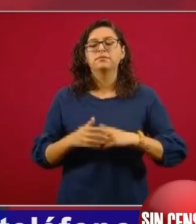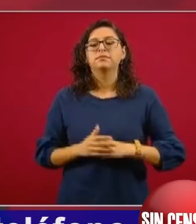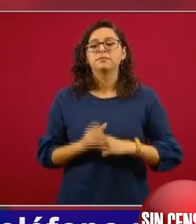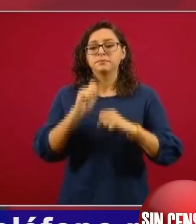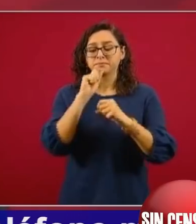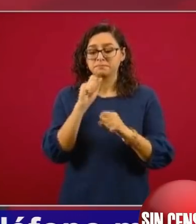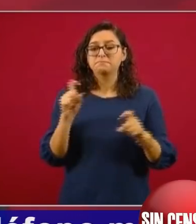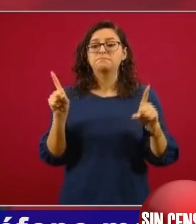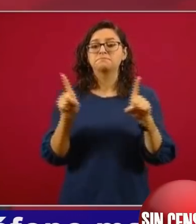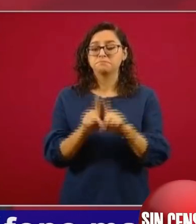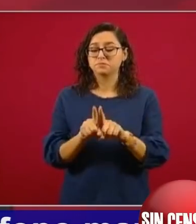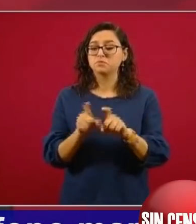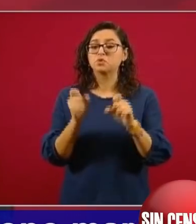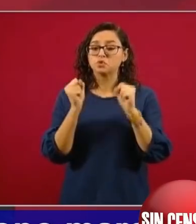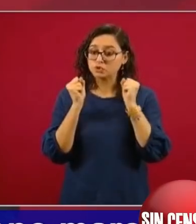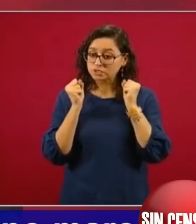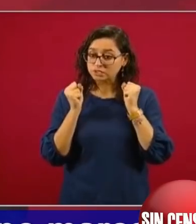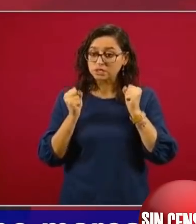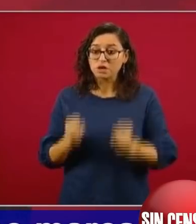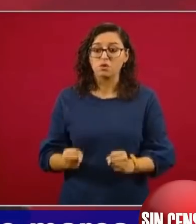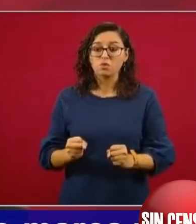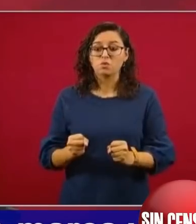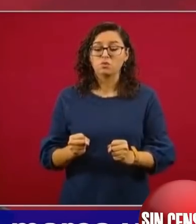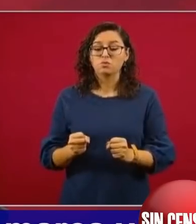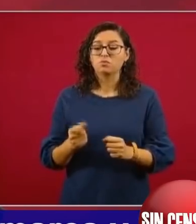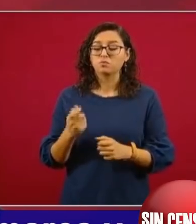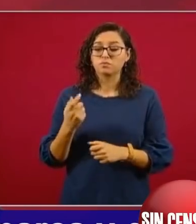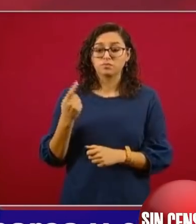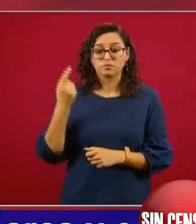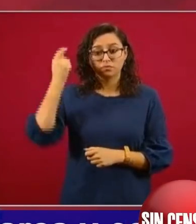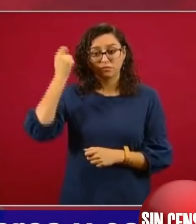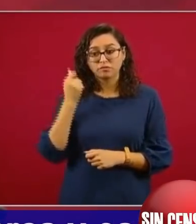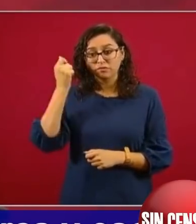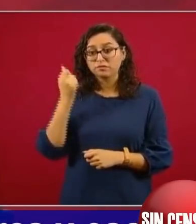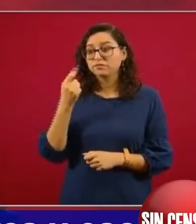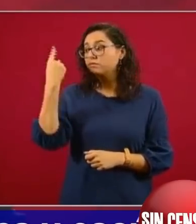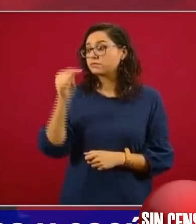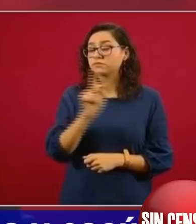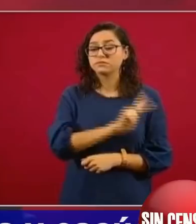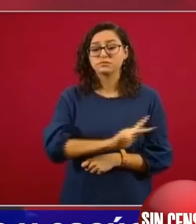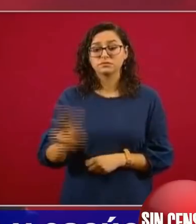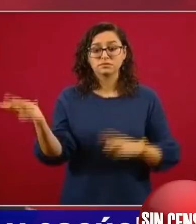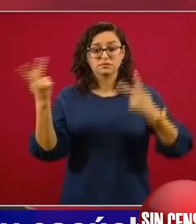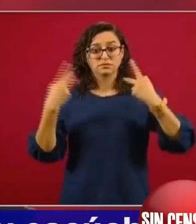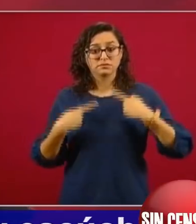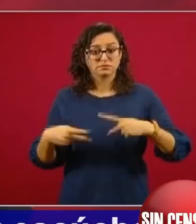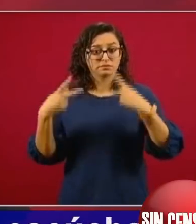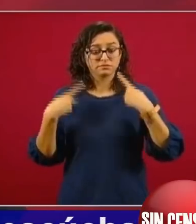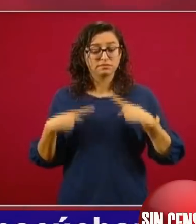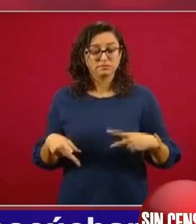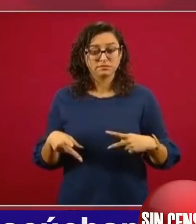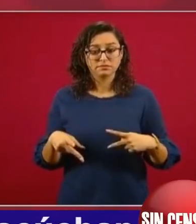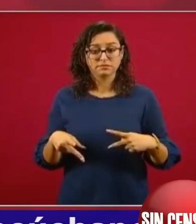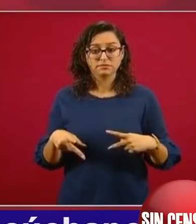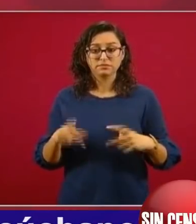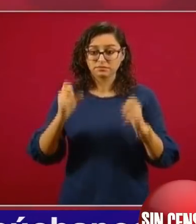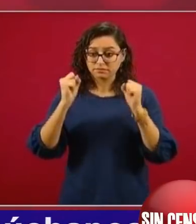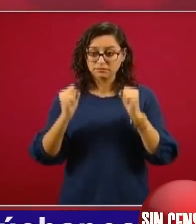Está garantizado de que esta pensión sea universal para todos.